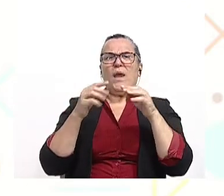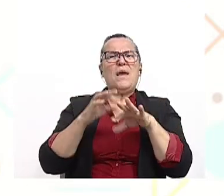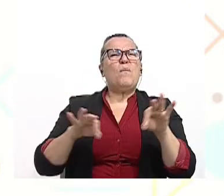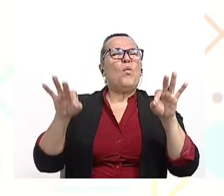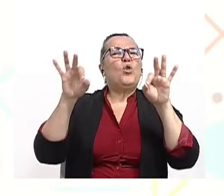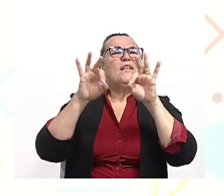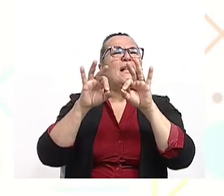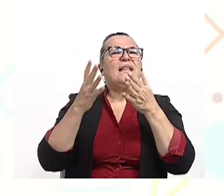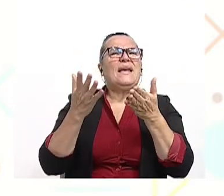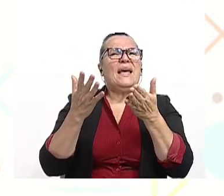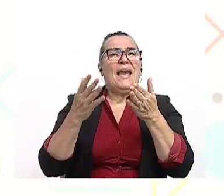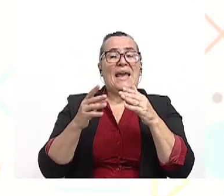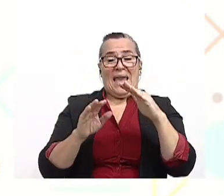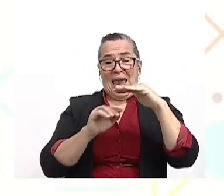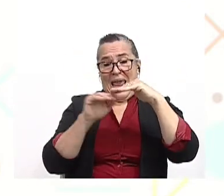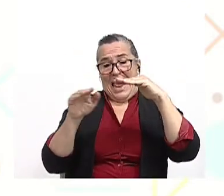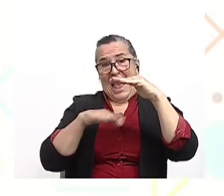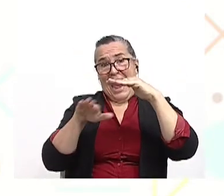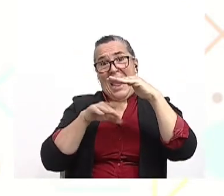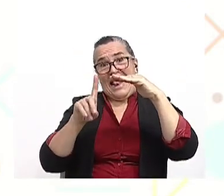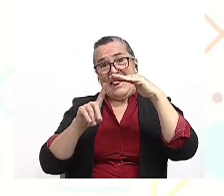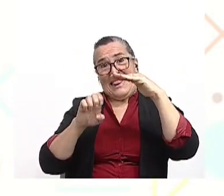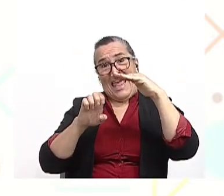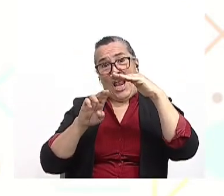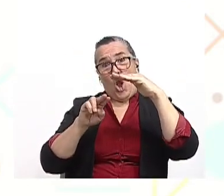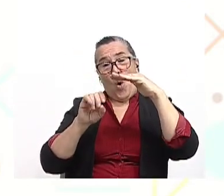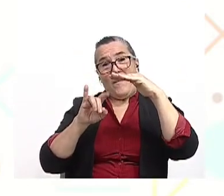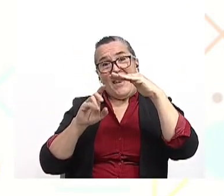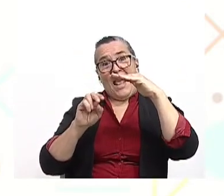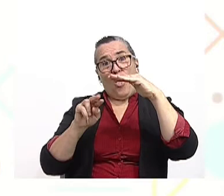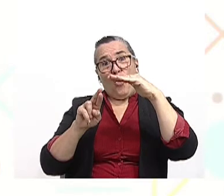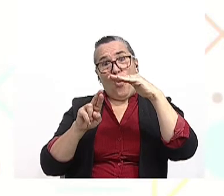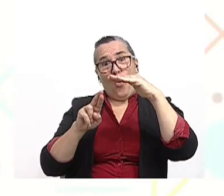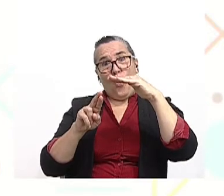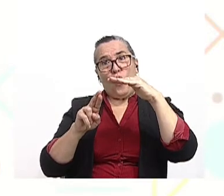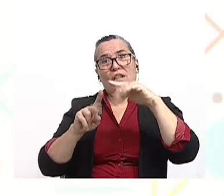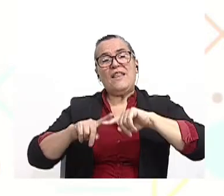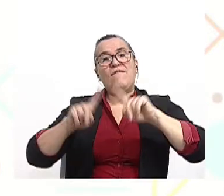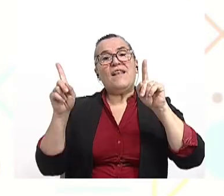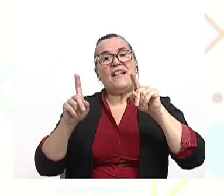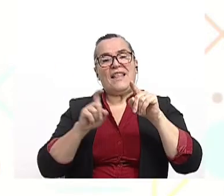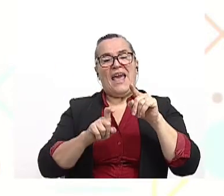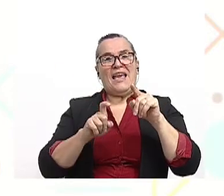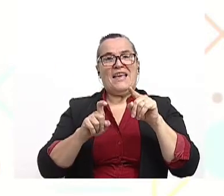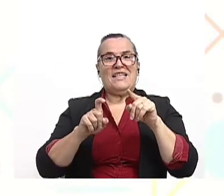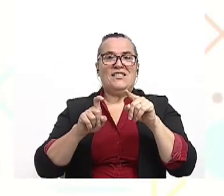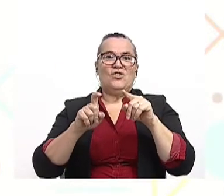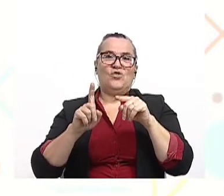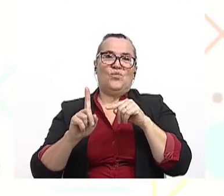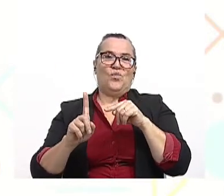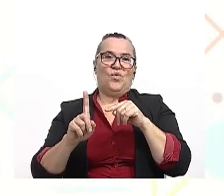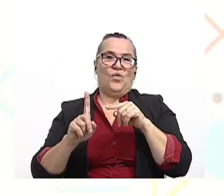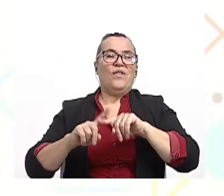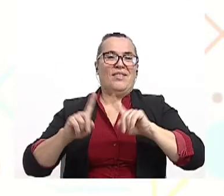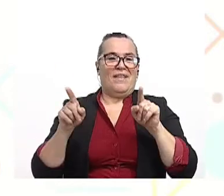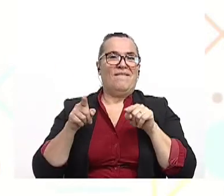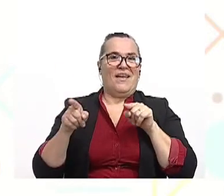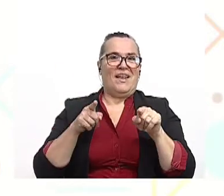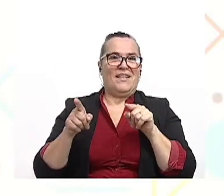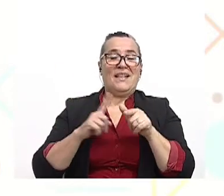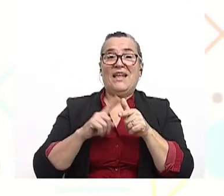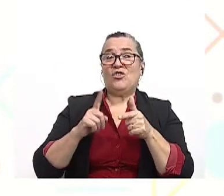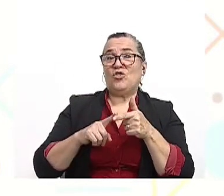denominador. Por eso, x sub 2 debe ser diferente de x sub 1. Y recuerden lo que dijimos ante la condición.